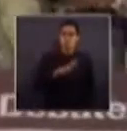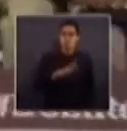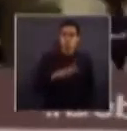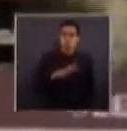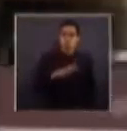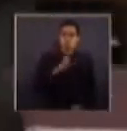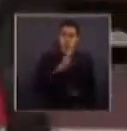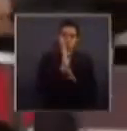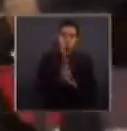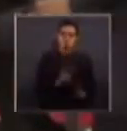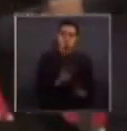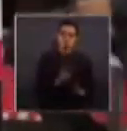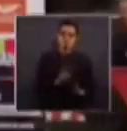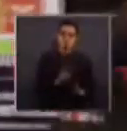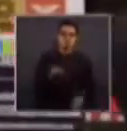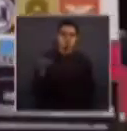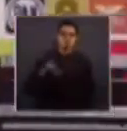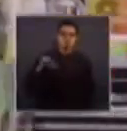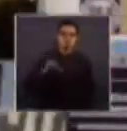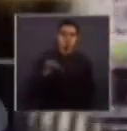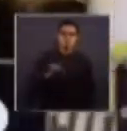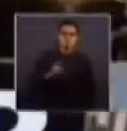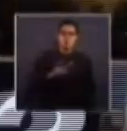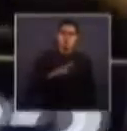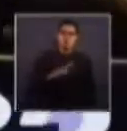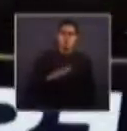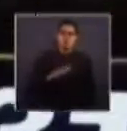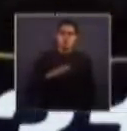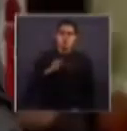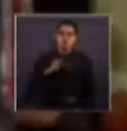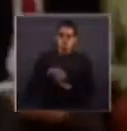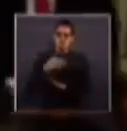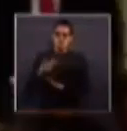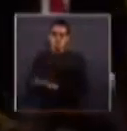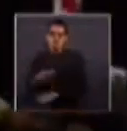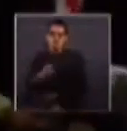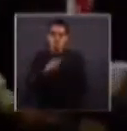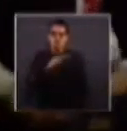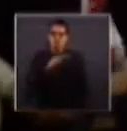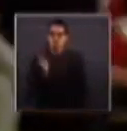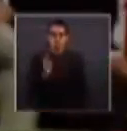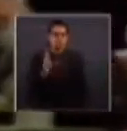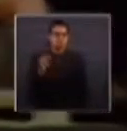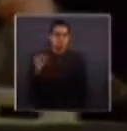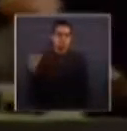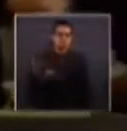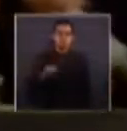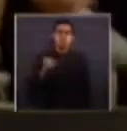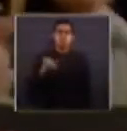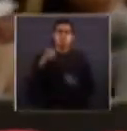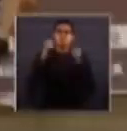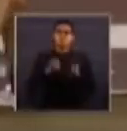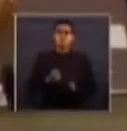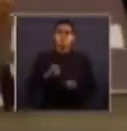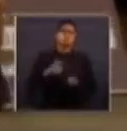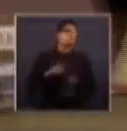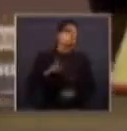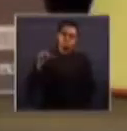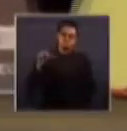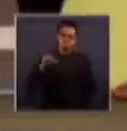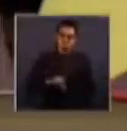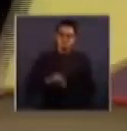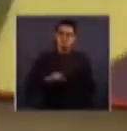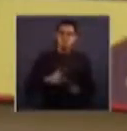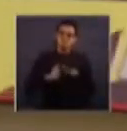que se tuvieron. No se logró combatir la pobreza y la inseguridad viene creciendo